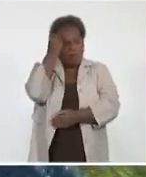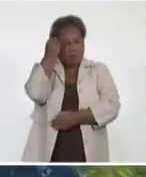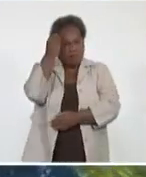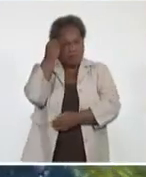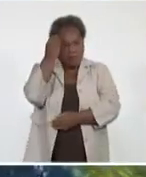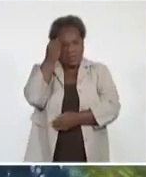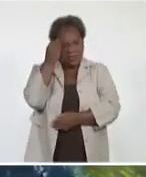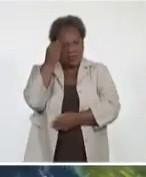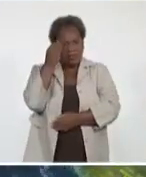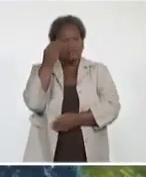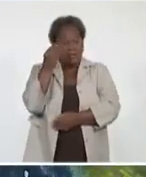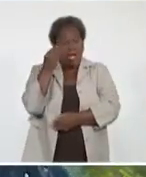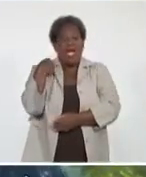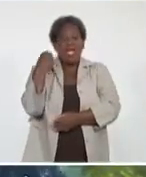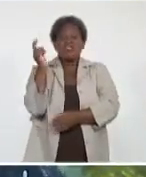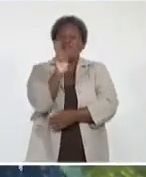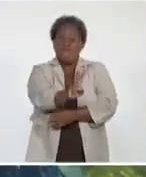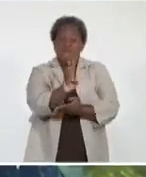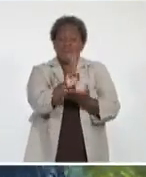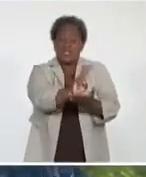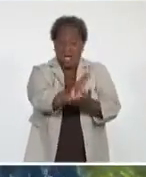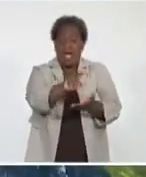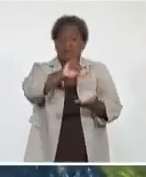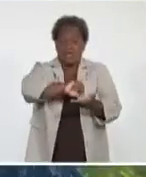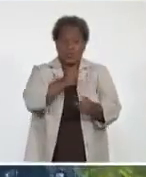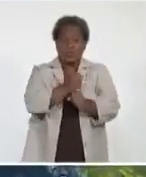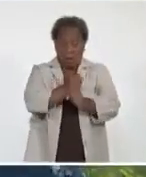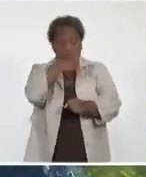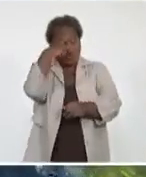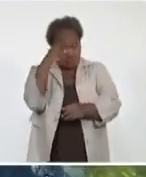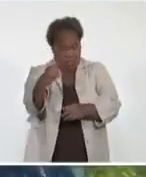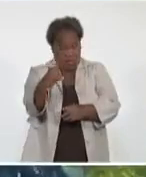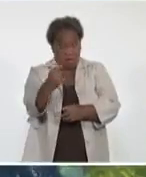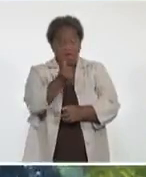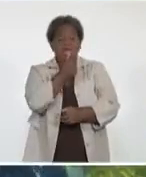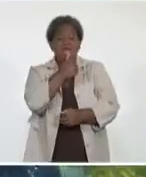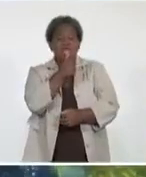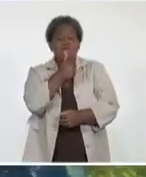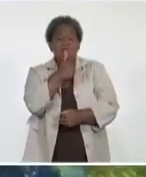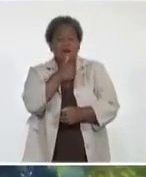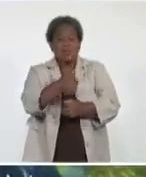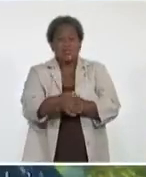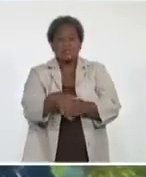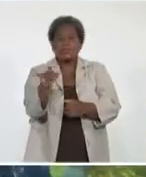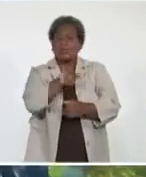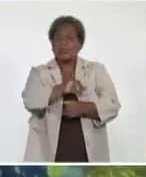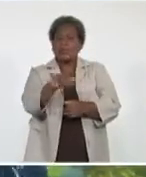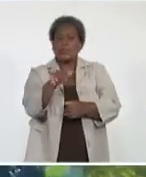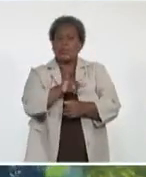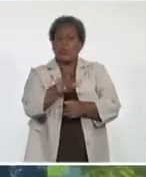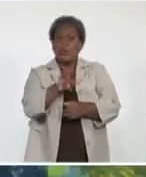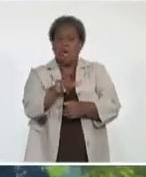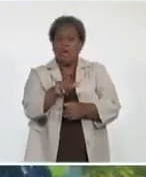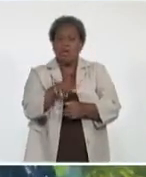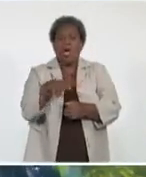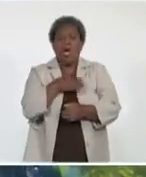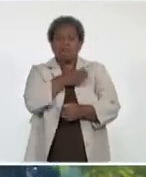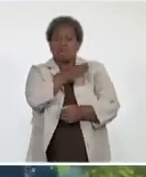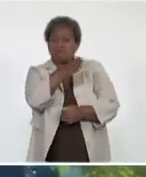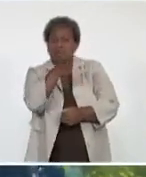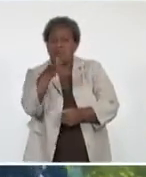ir a los centros de trabajo, un poco que para hacerle más fácil el trabajo, pienso que deben de ir a esos lugares donde es